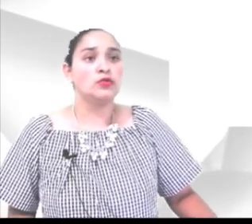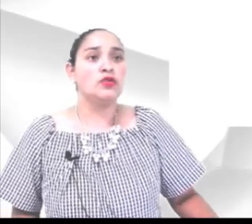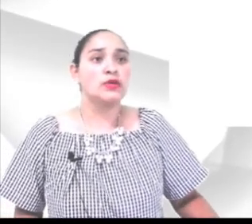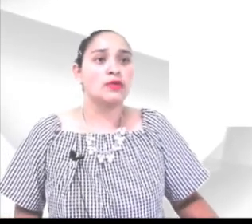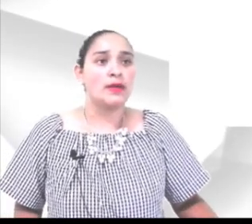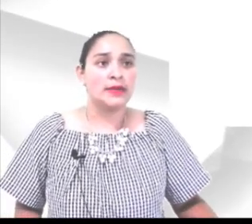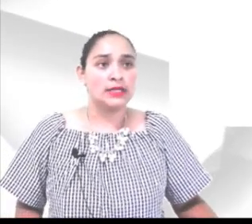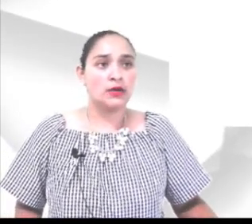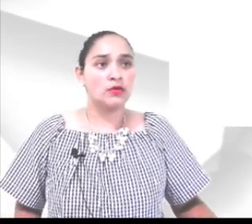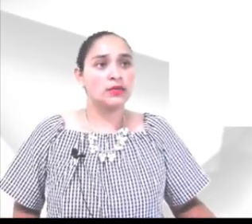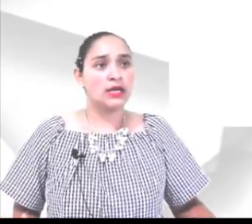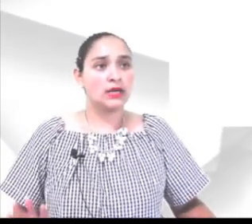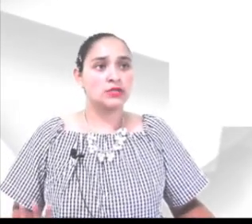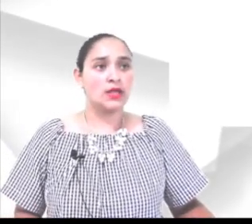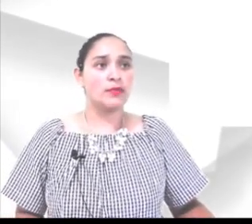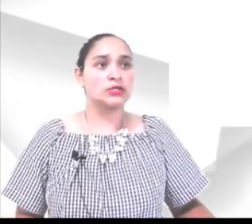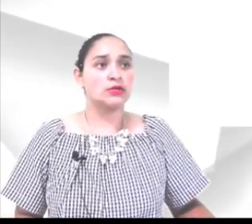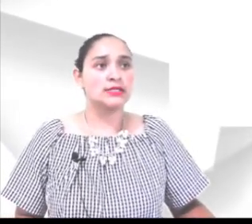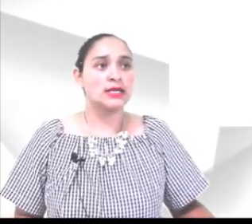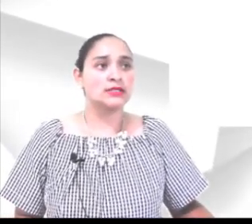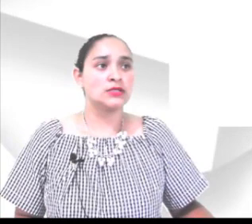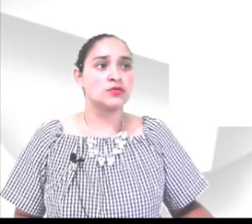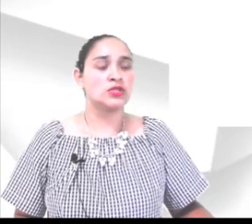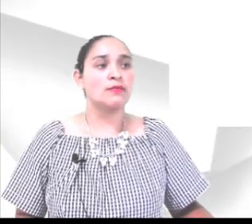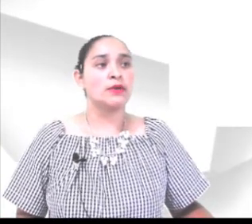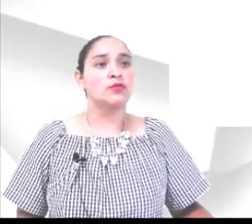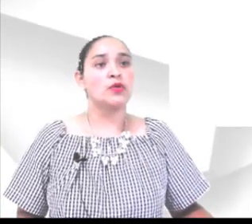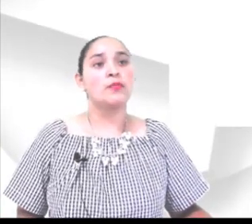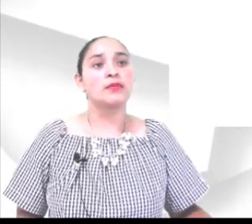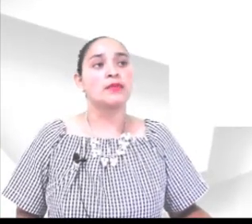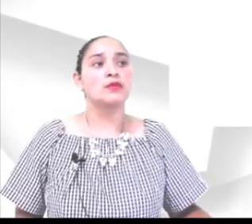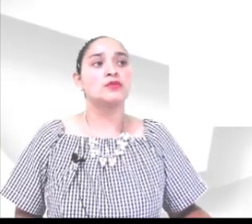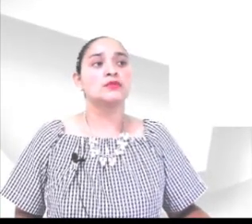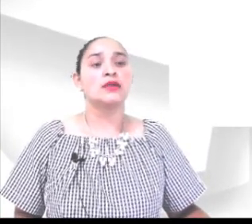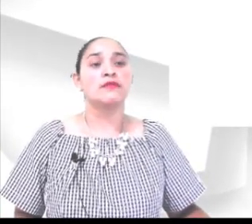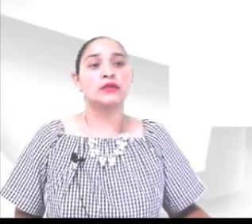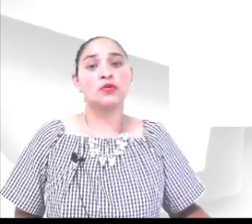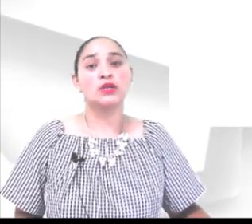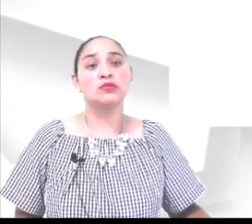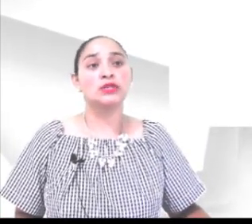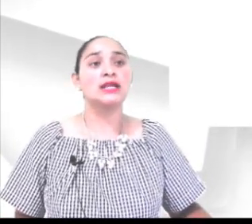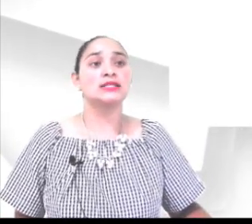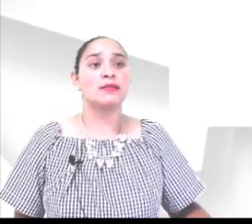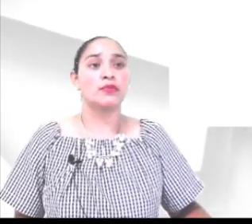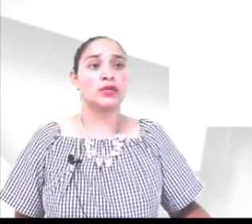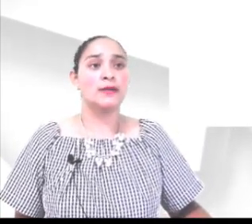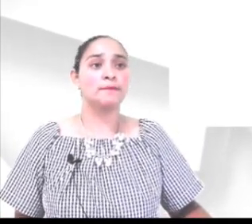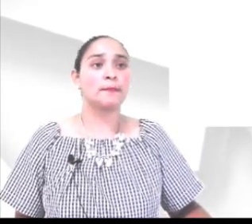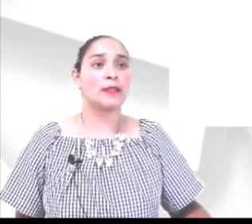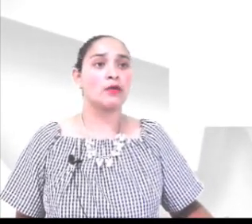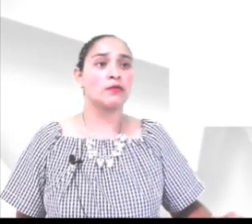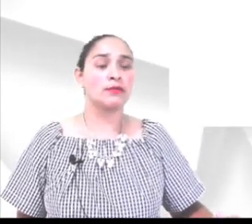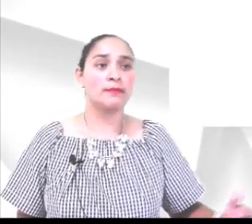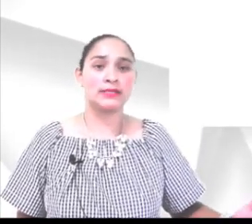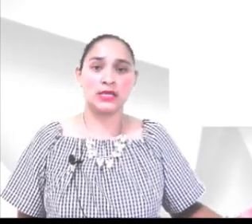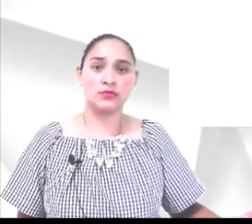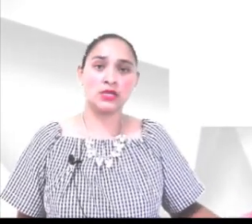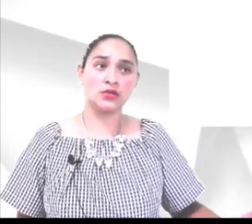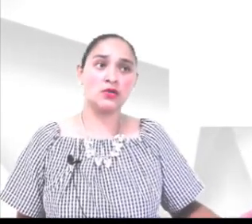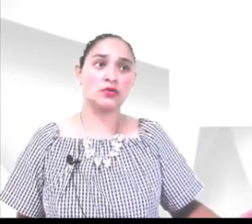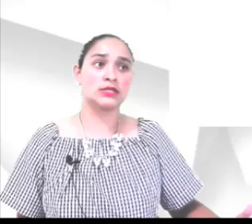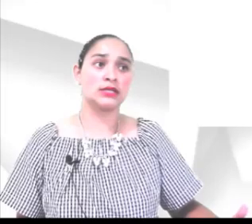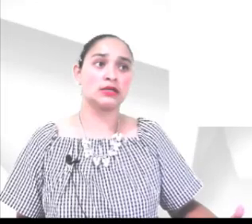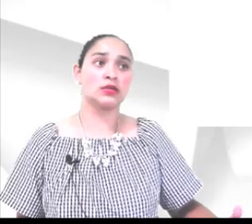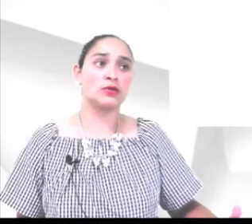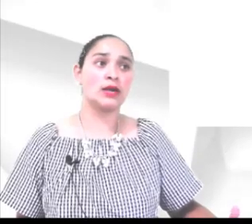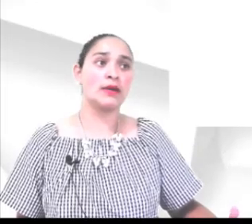Los económicos, las pérdidas económicas causadas por estos desastres son siempre uno de los primeros efectos en notarse. ¿Por qué? Conforme pasan los